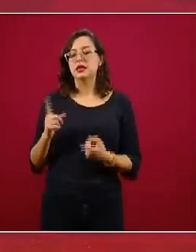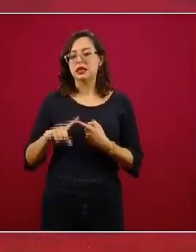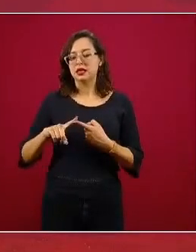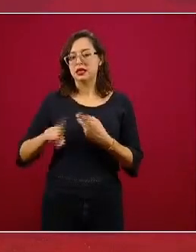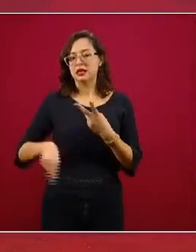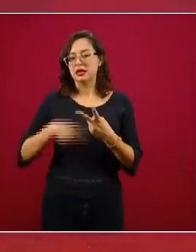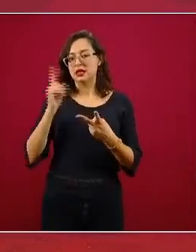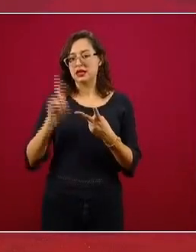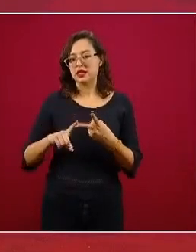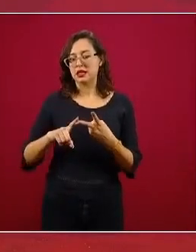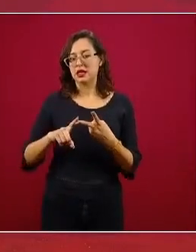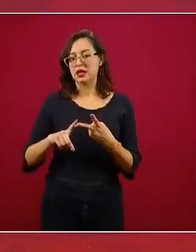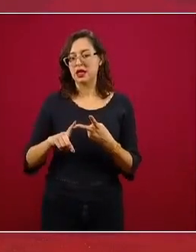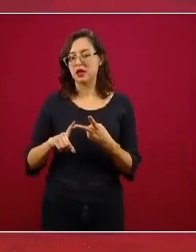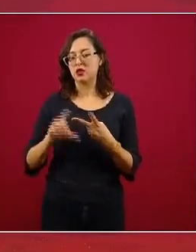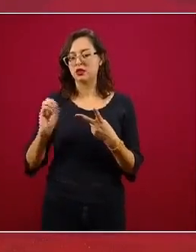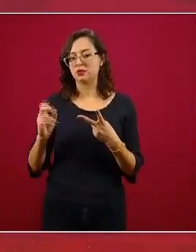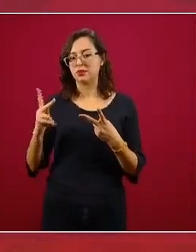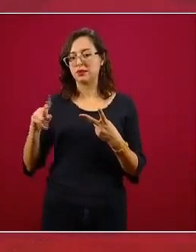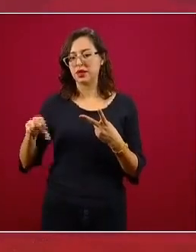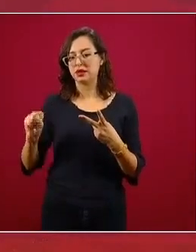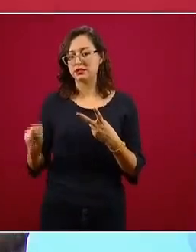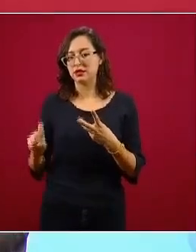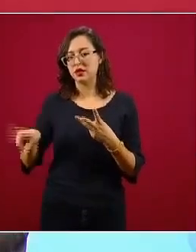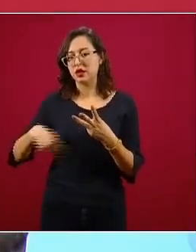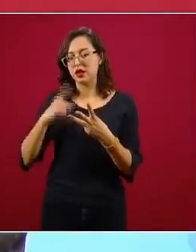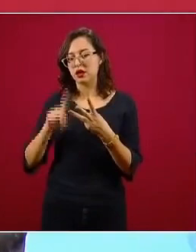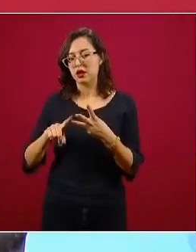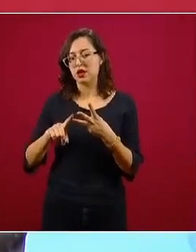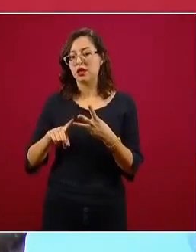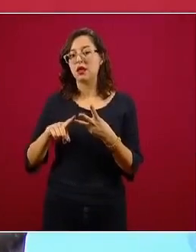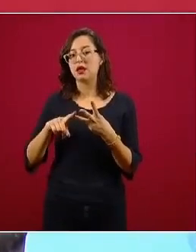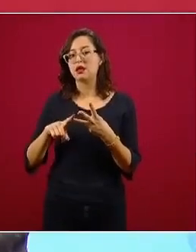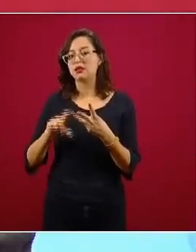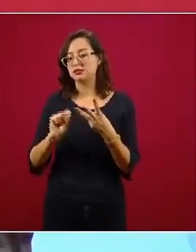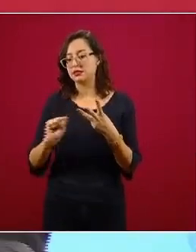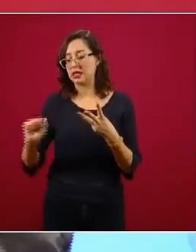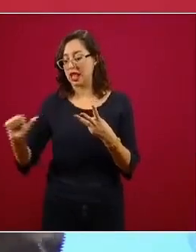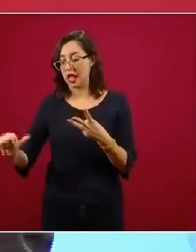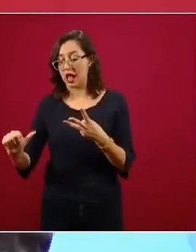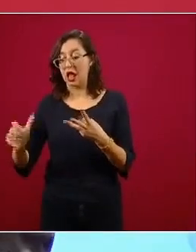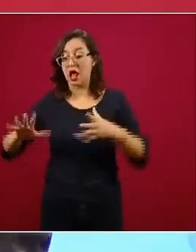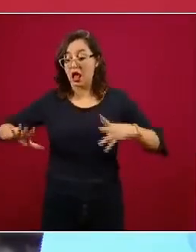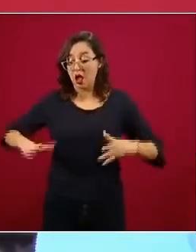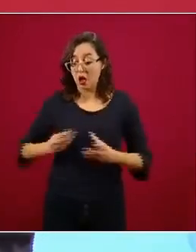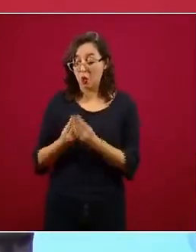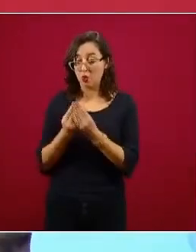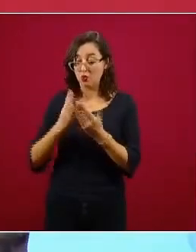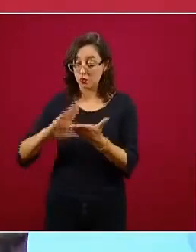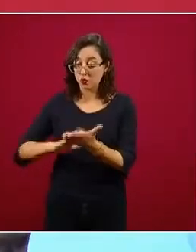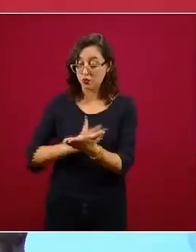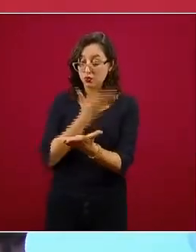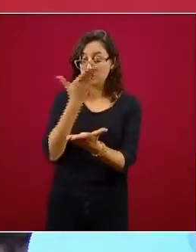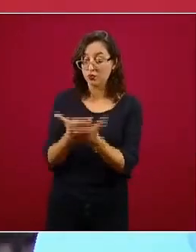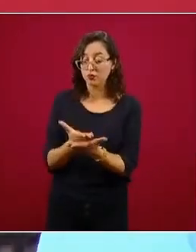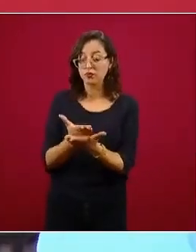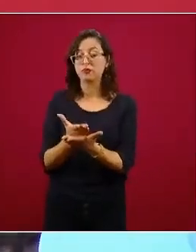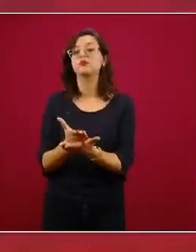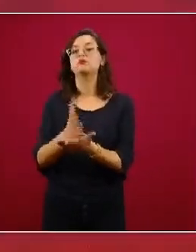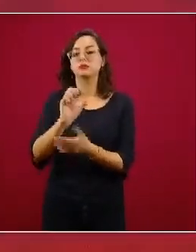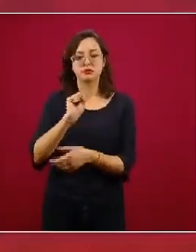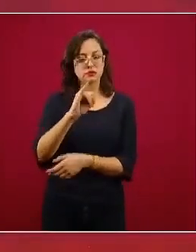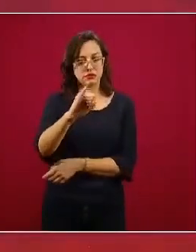Bienestar, con la Organización Panamericana de la Salud y con la Secretaría de Salud. Y lo hemos planteado por unanimidad,